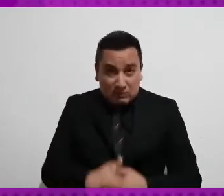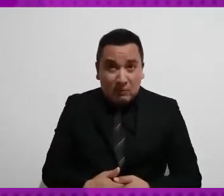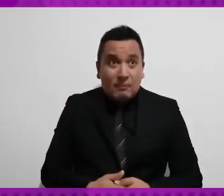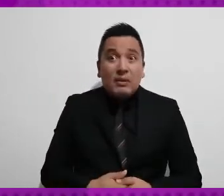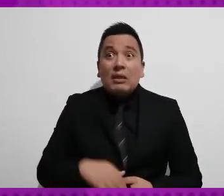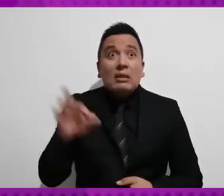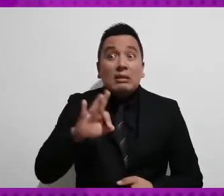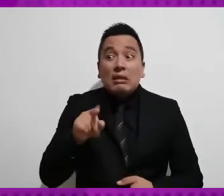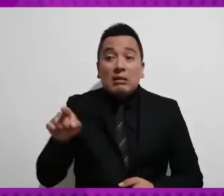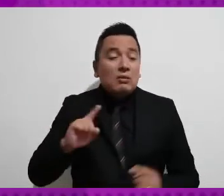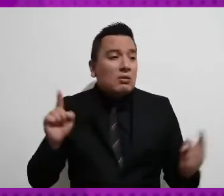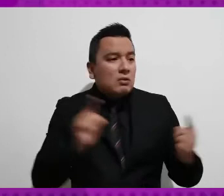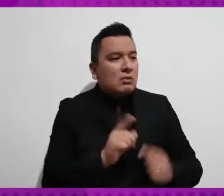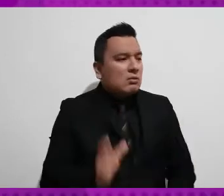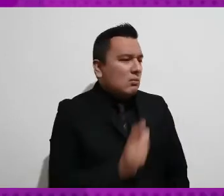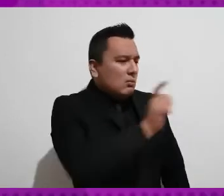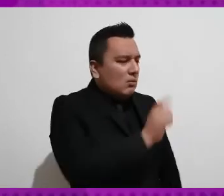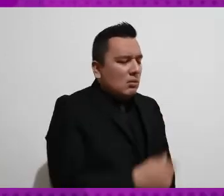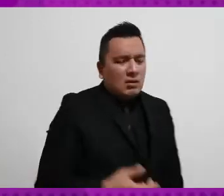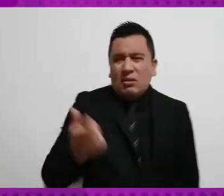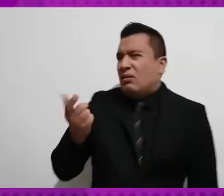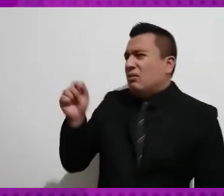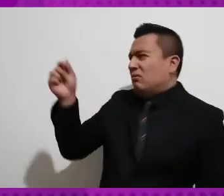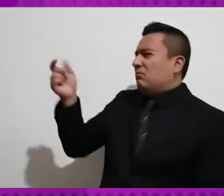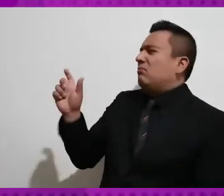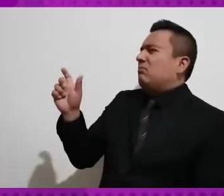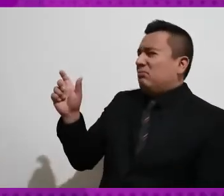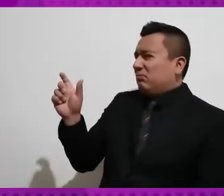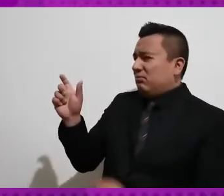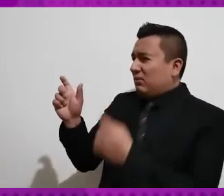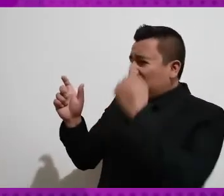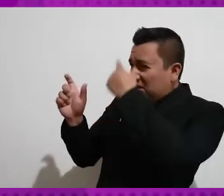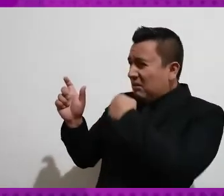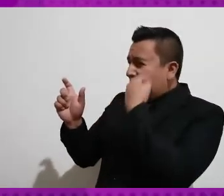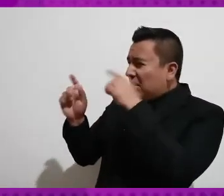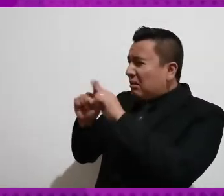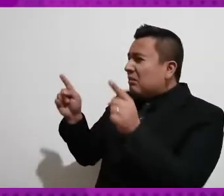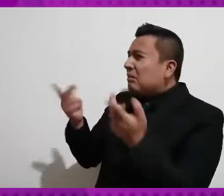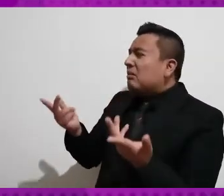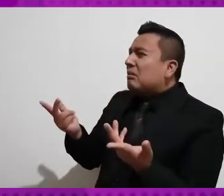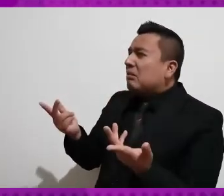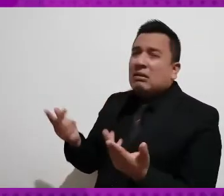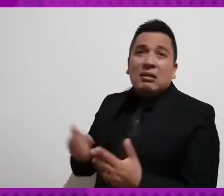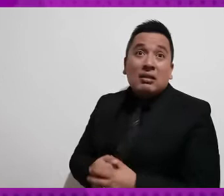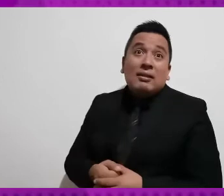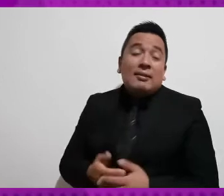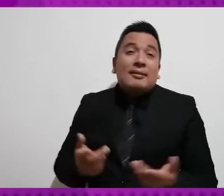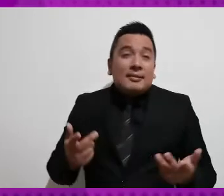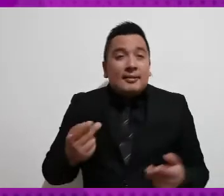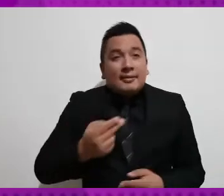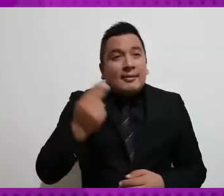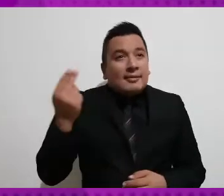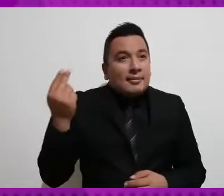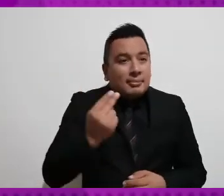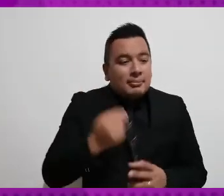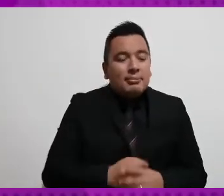este protocolo nos ayuda a darnos algunos tips, algunas sugerencias de qué manera podemos